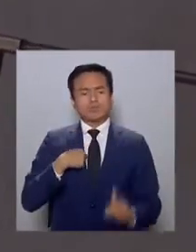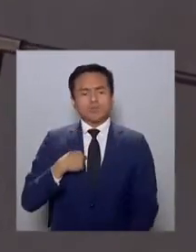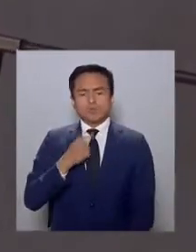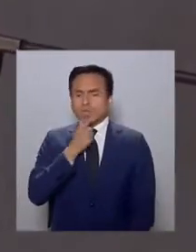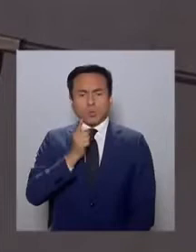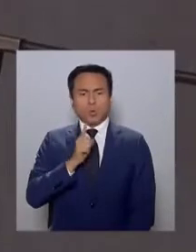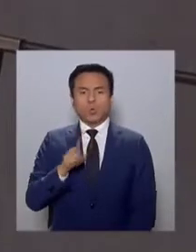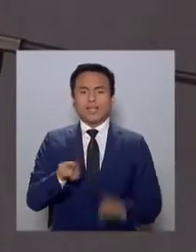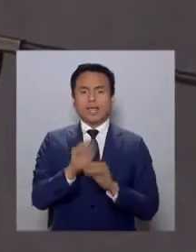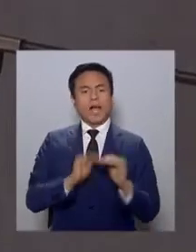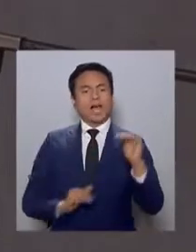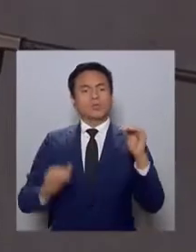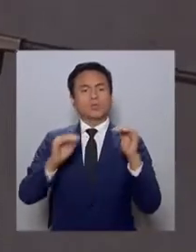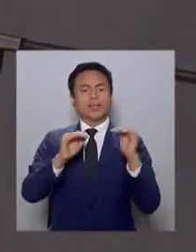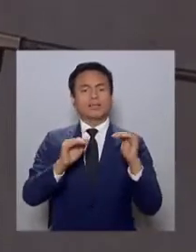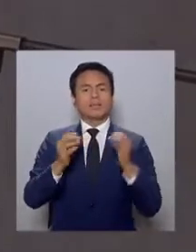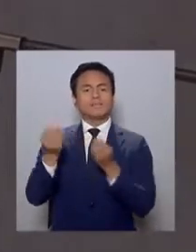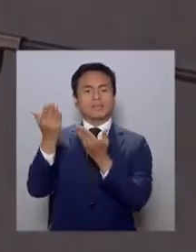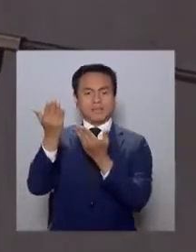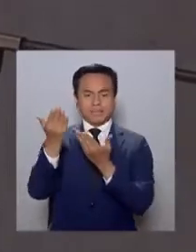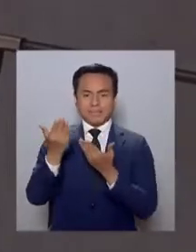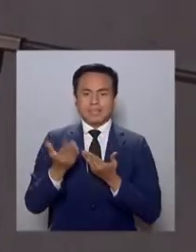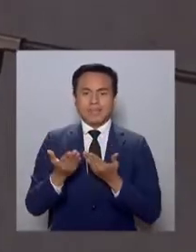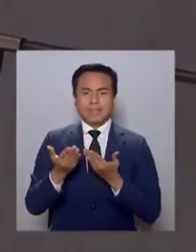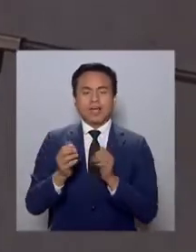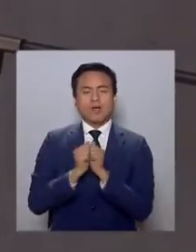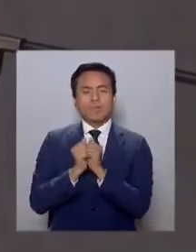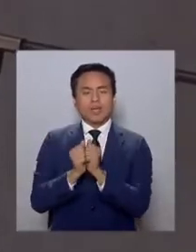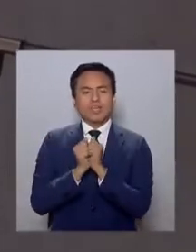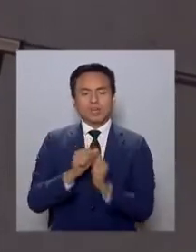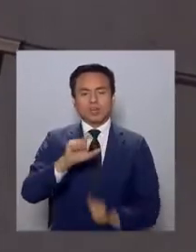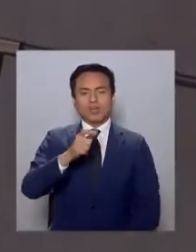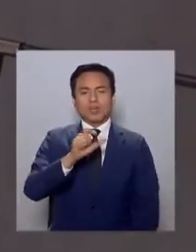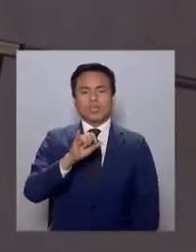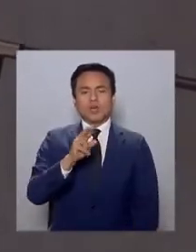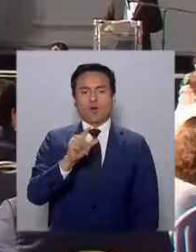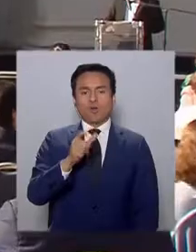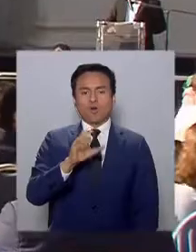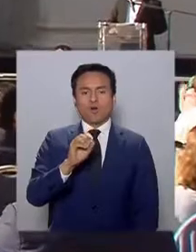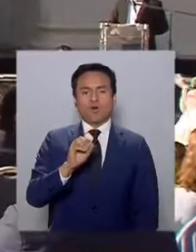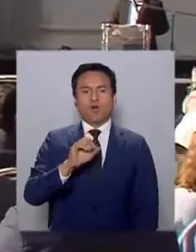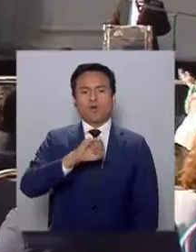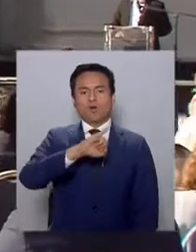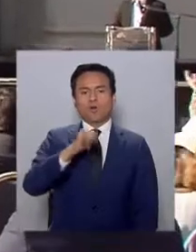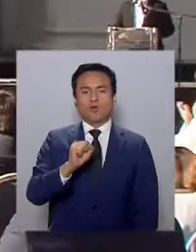ninguna duda de que va a estar a la altura, le doy la bienvenida a mi compañero Giorgio Jackson Drago.